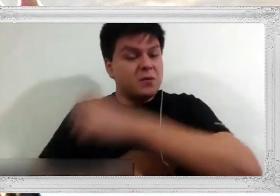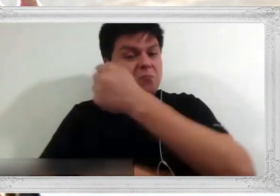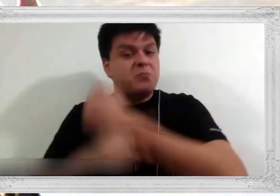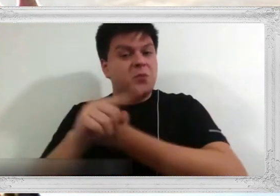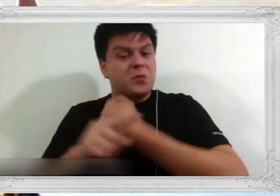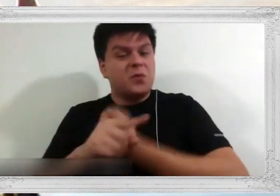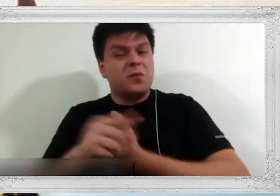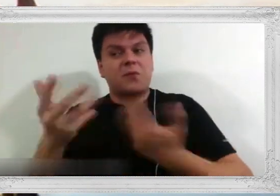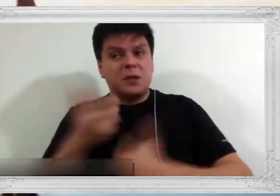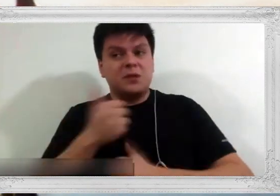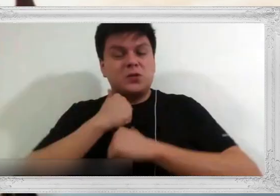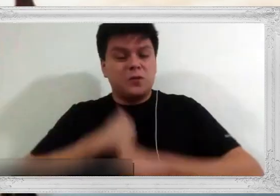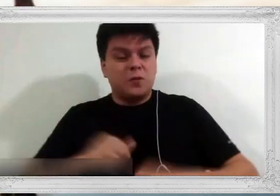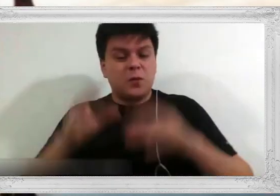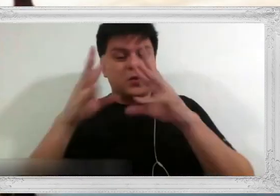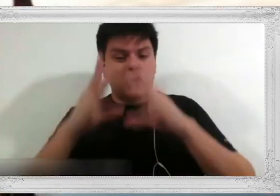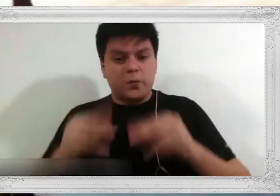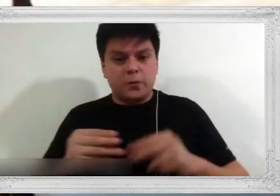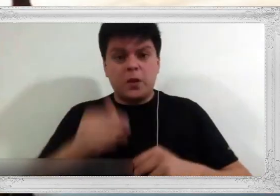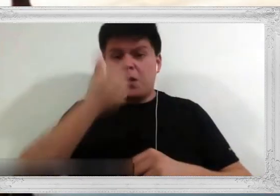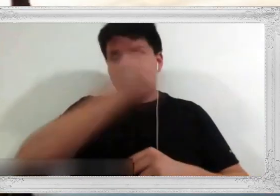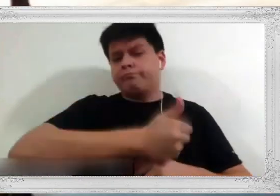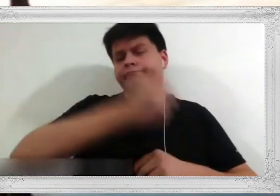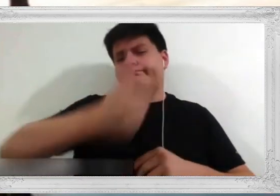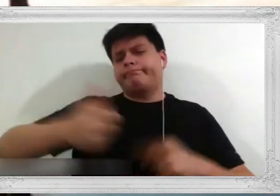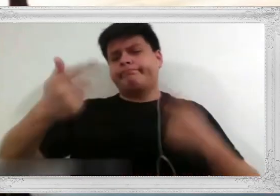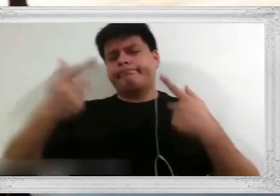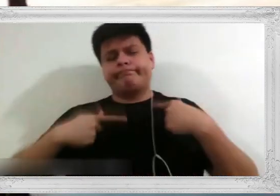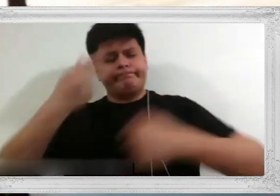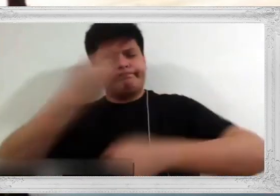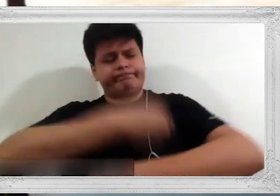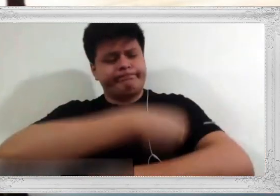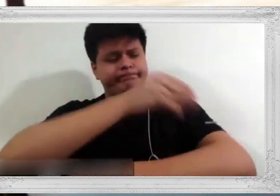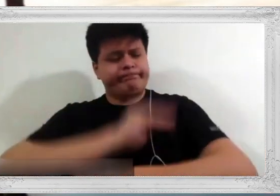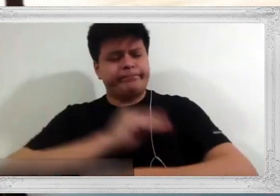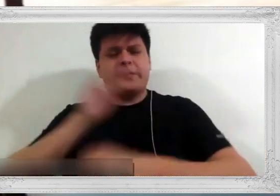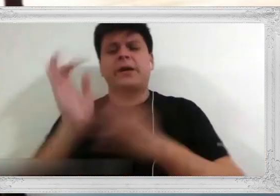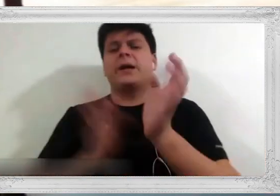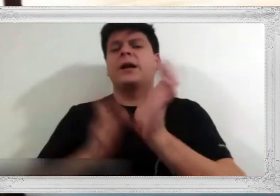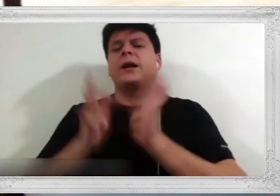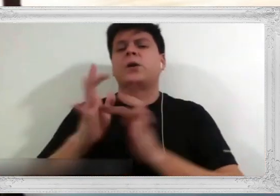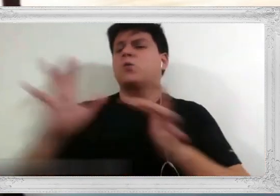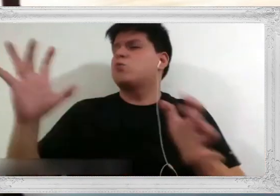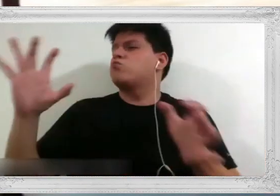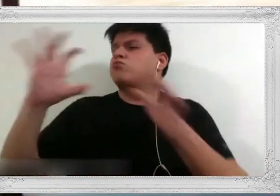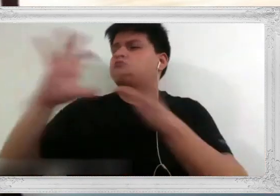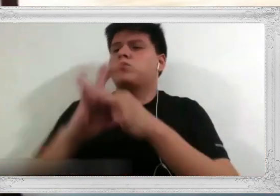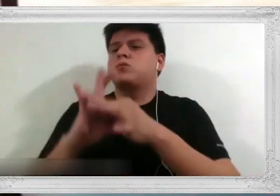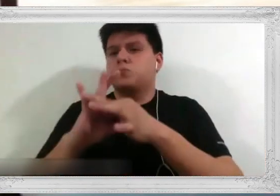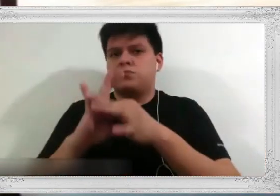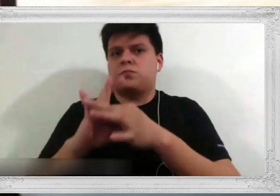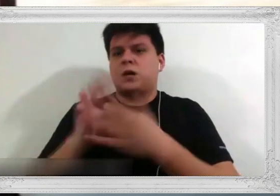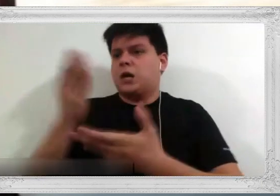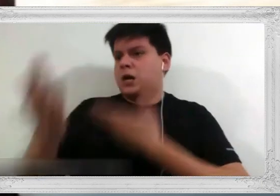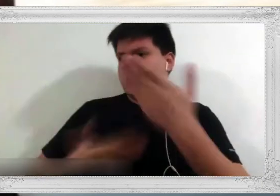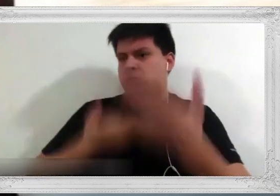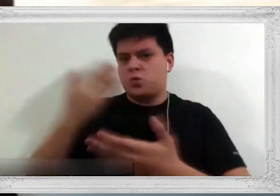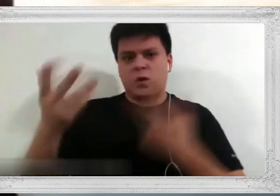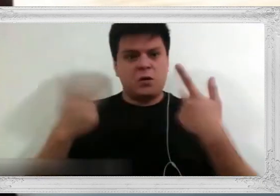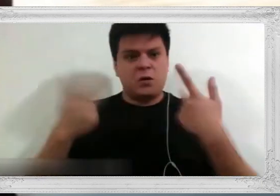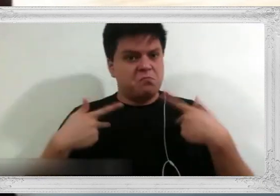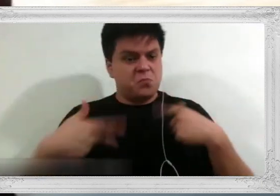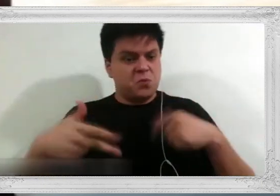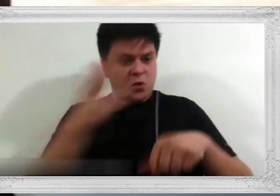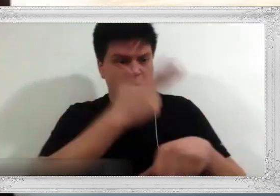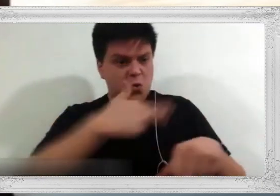nosotros, en cuanto bautizado, participa del sacerdocio de Cristo, los fieles laicos del sacerdocio común,